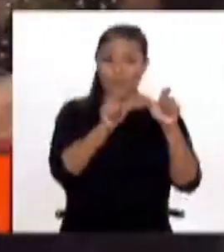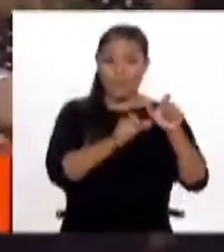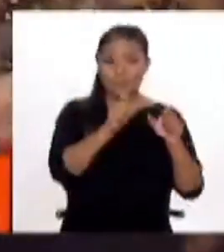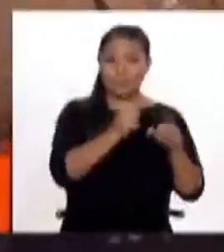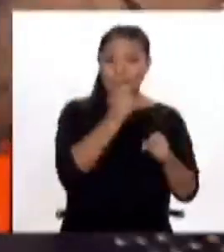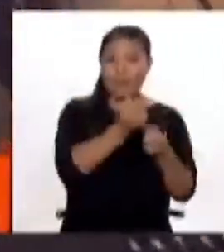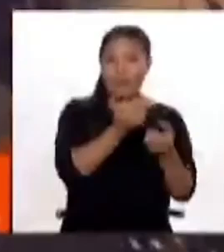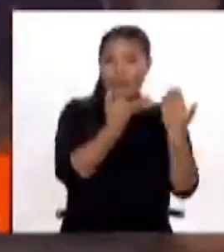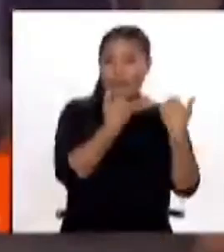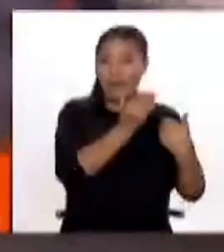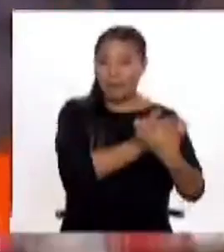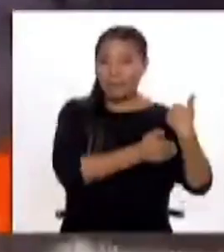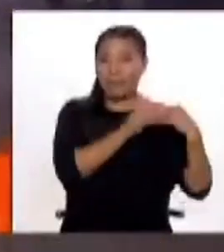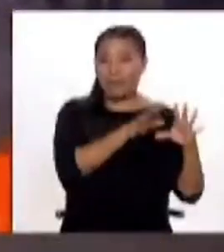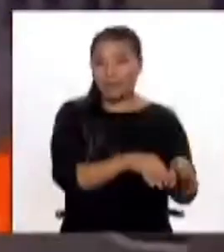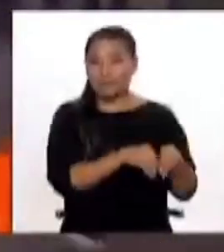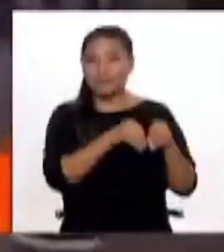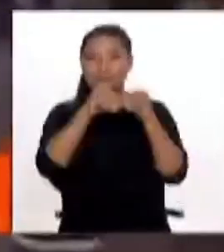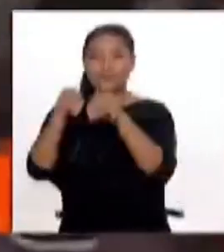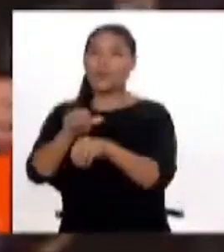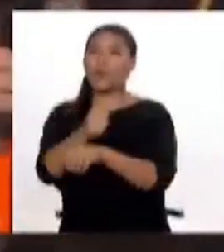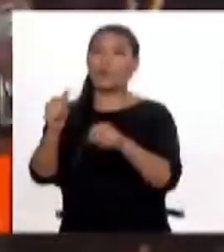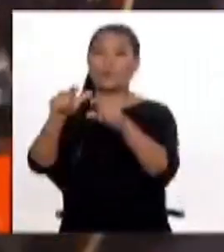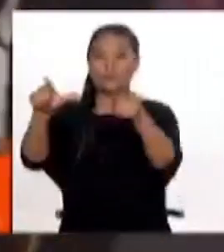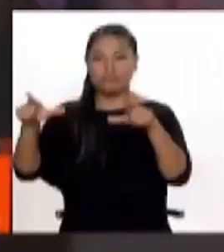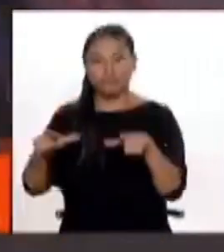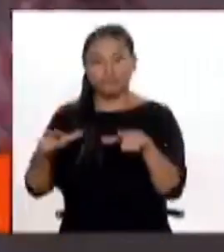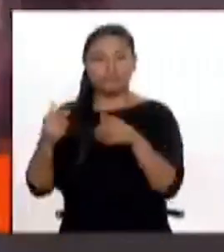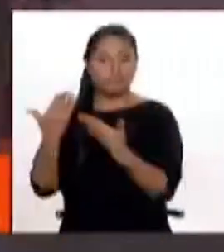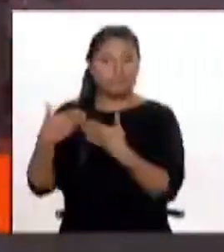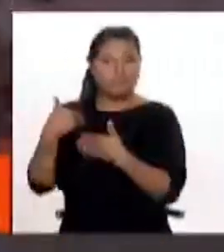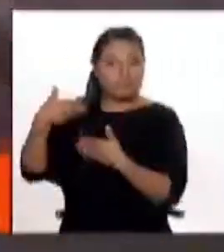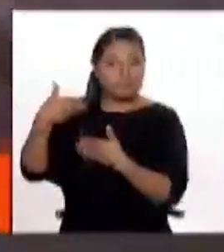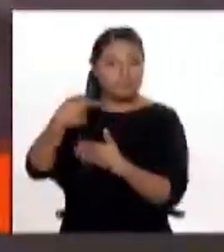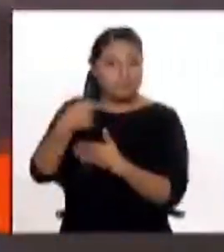que las calles permanezcan libres, al menos en las próximas semanas. Adelante, Estudios Centrales.